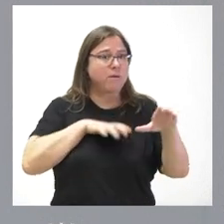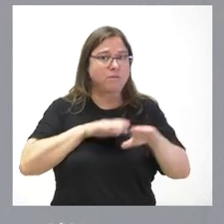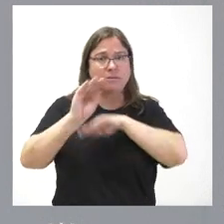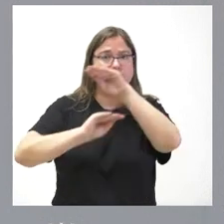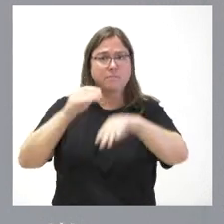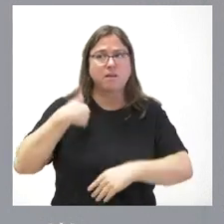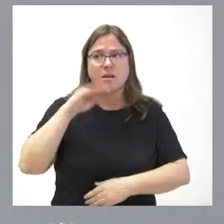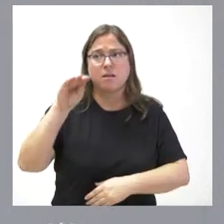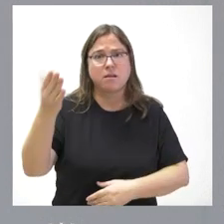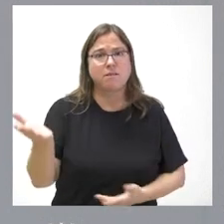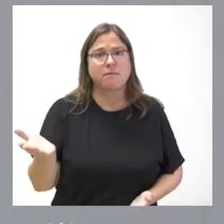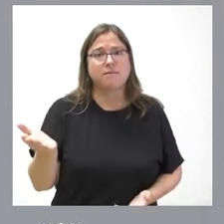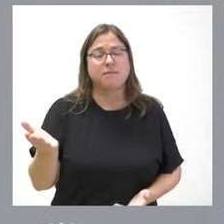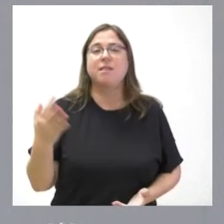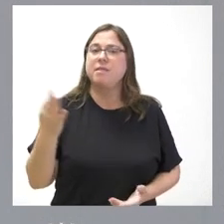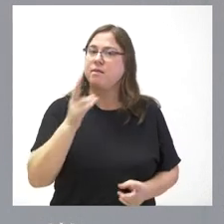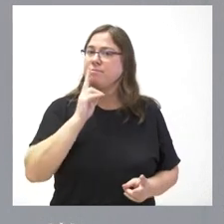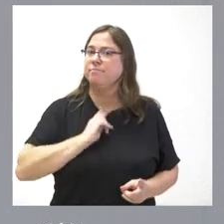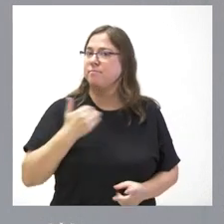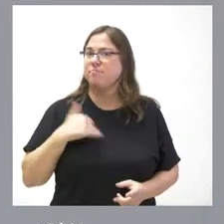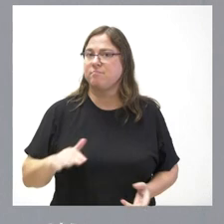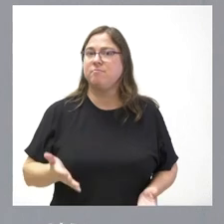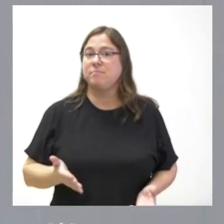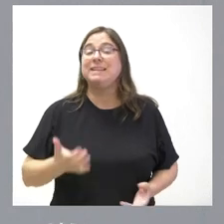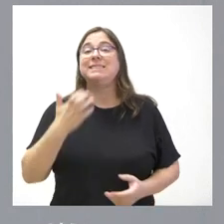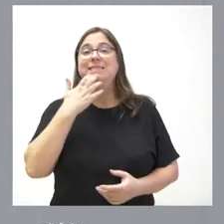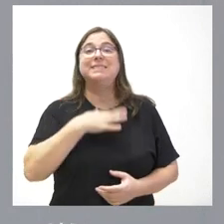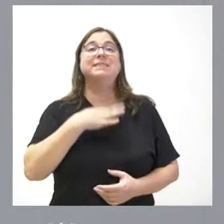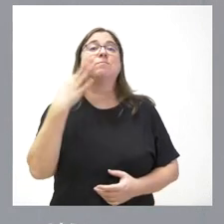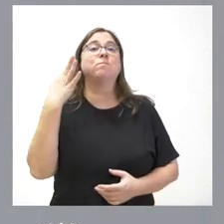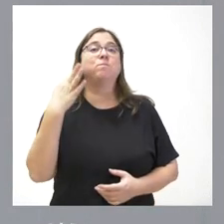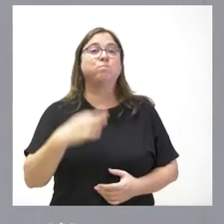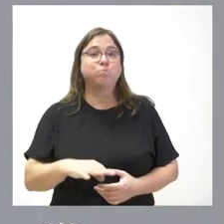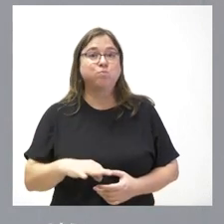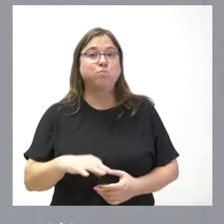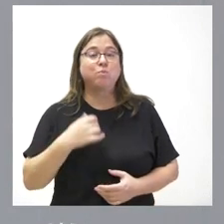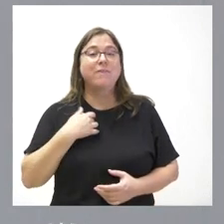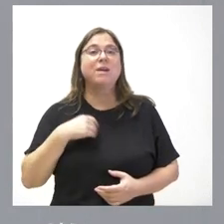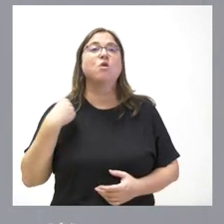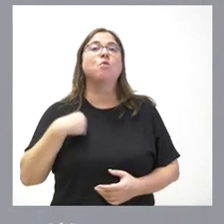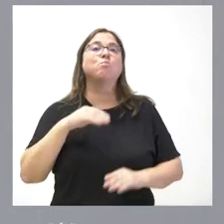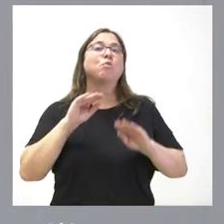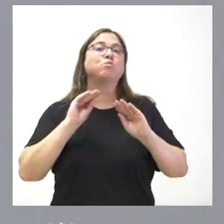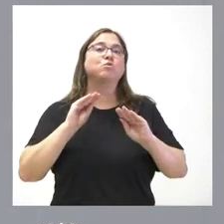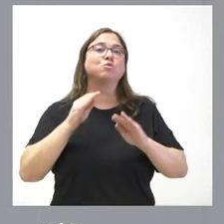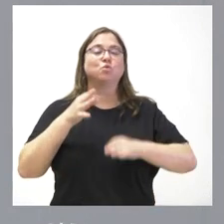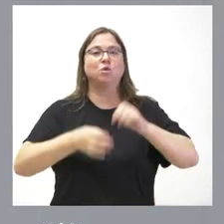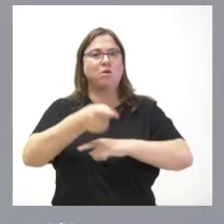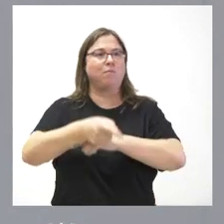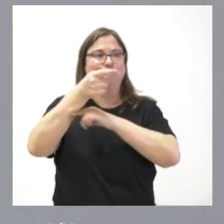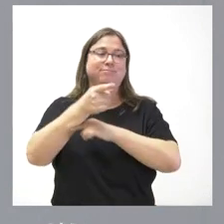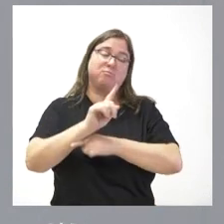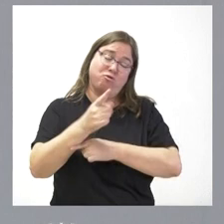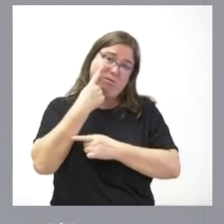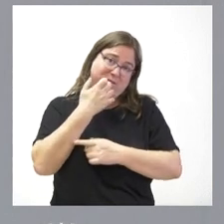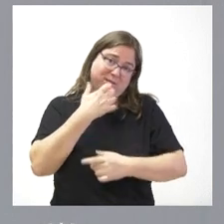y habría que resolver este asunto a ser posible sin que sea el propio tribunal el que obliga la convocatoria de la conferencia